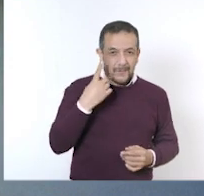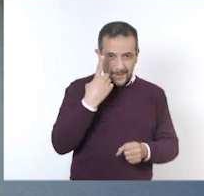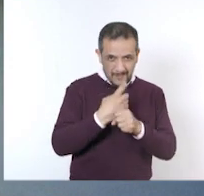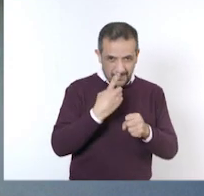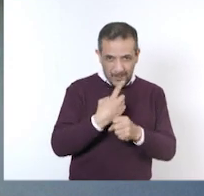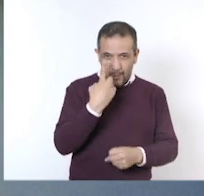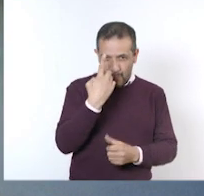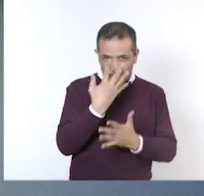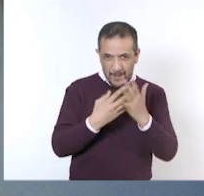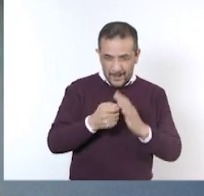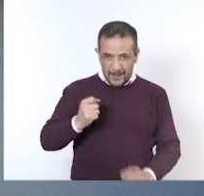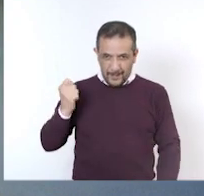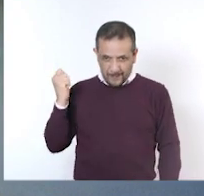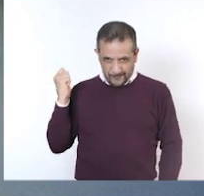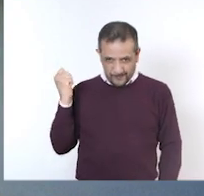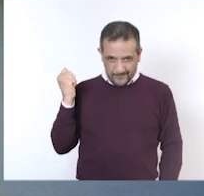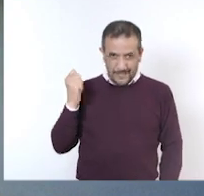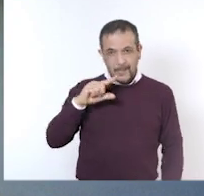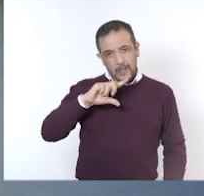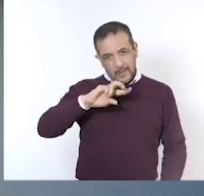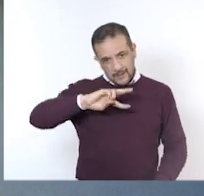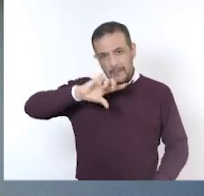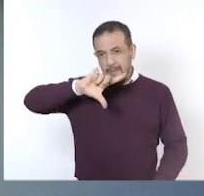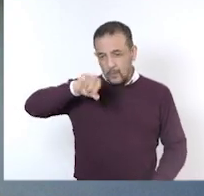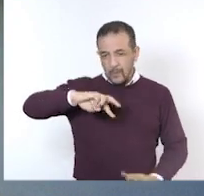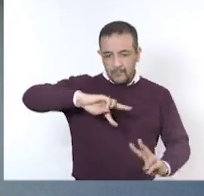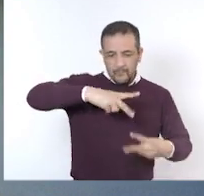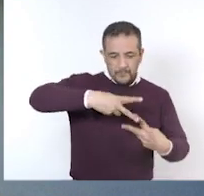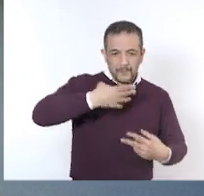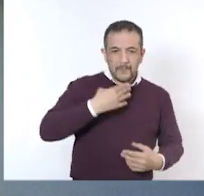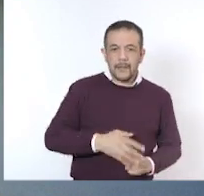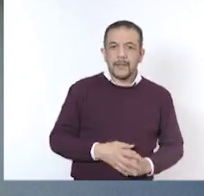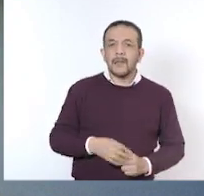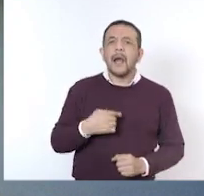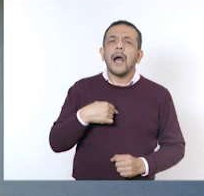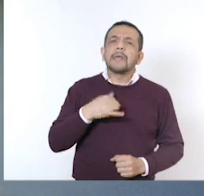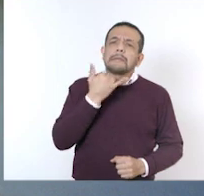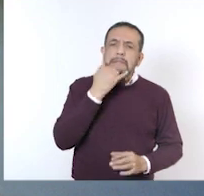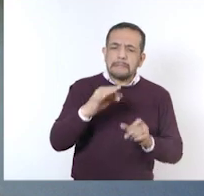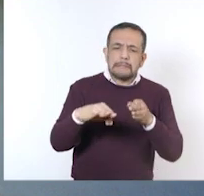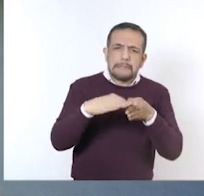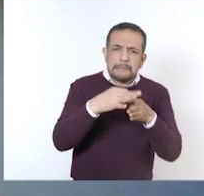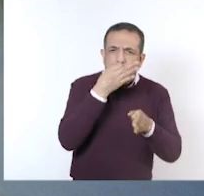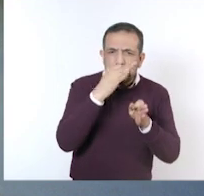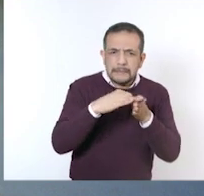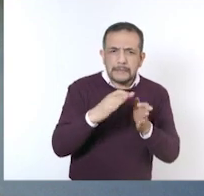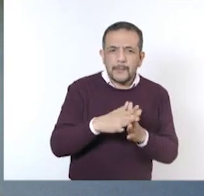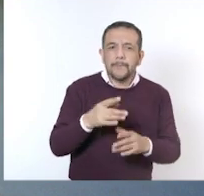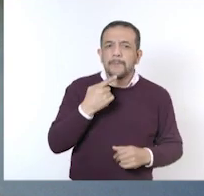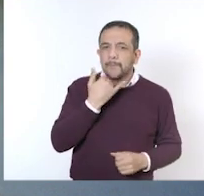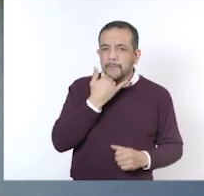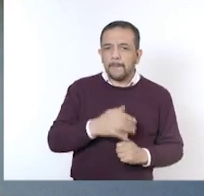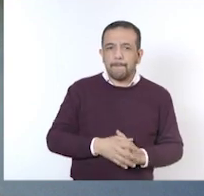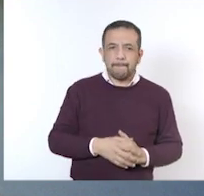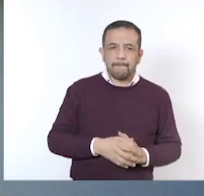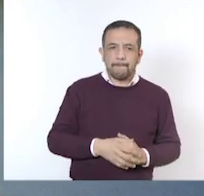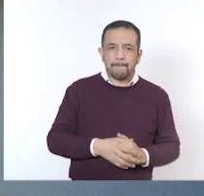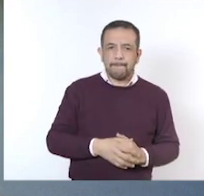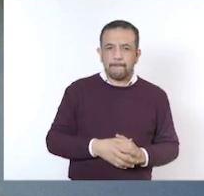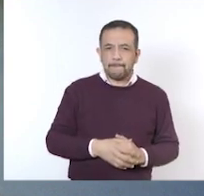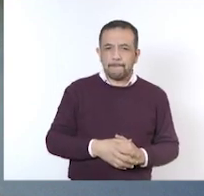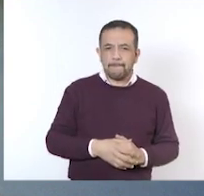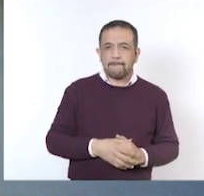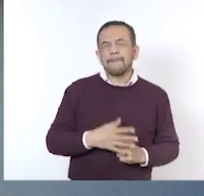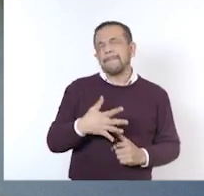a intentarlo primero con una mano y luego con la otra. ¿Listo? Muy bien, listo. ¡Ay, te la lancé muy cerca! Perdón, no, va de nuevo. Ok, ahí